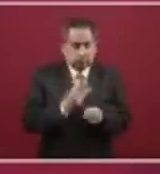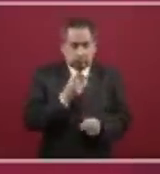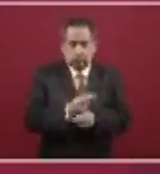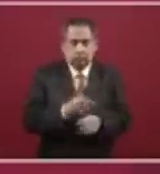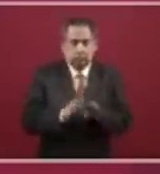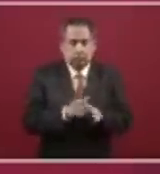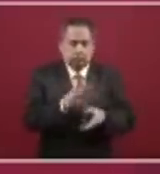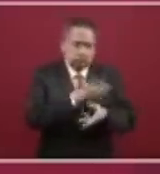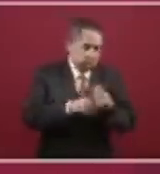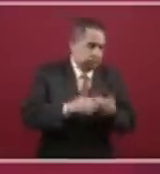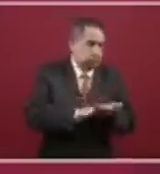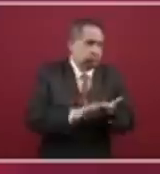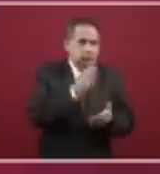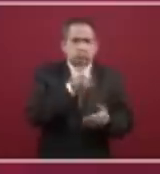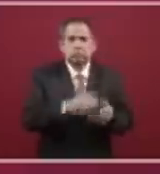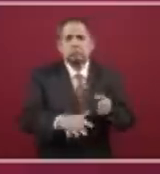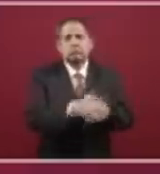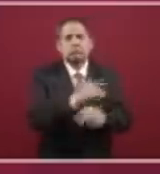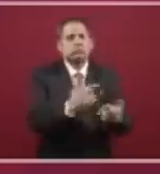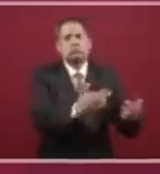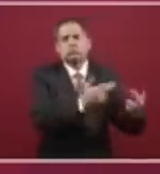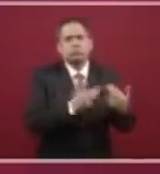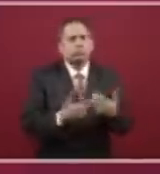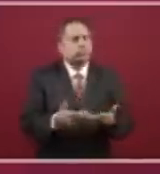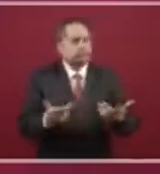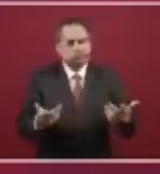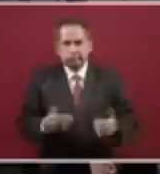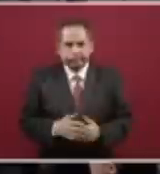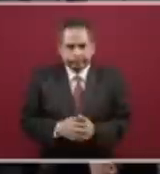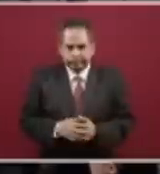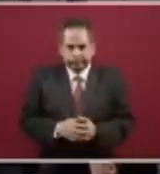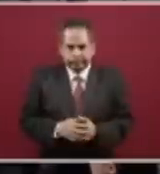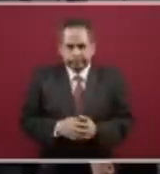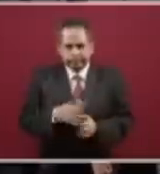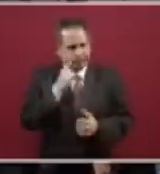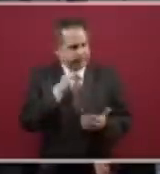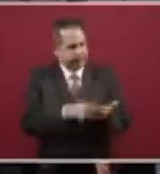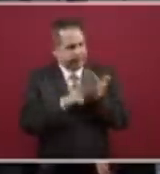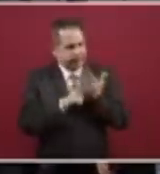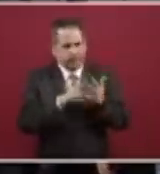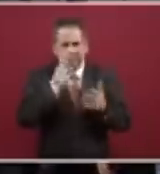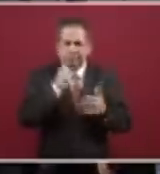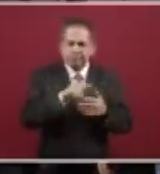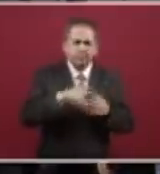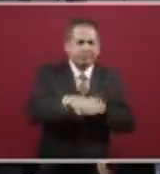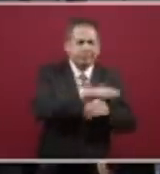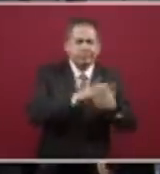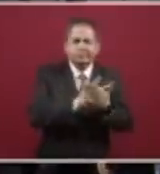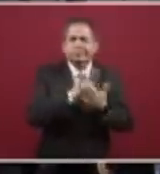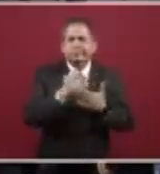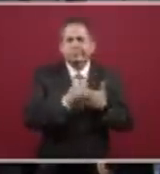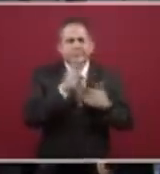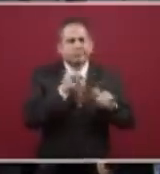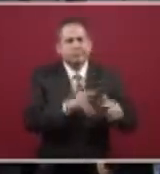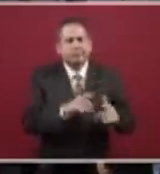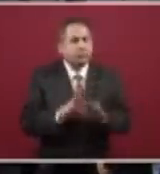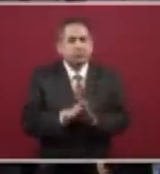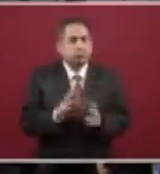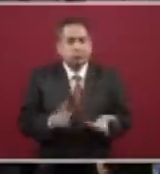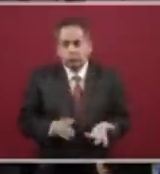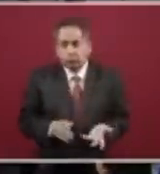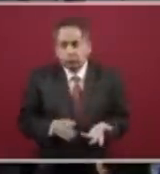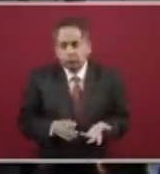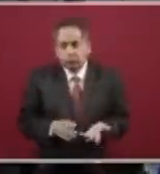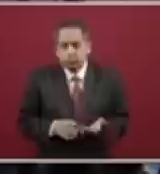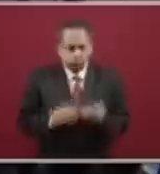compensables para toda la región la manifestación de impacto ambiental del proyecto no llevó a cabo